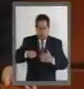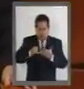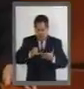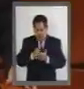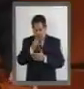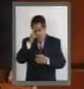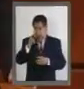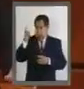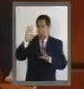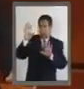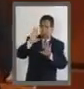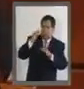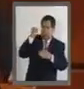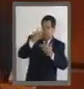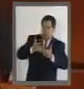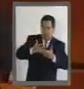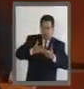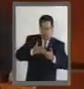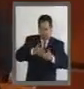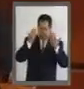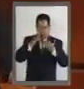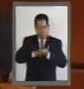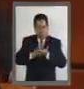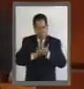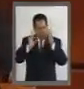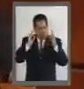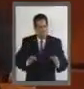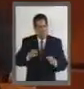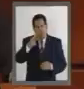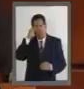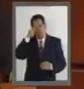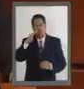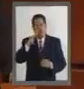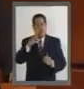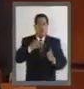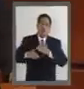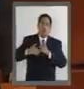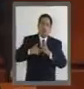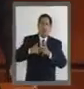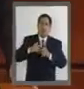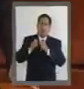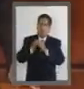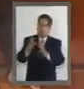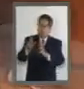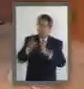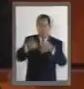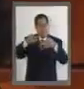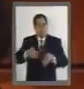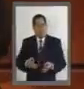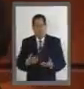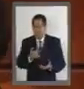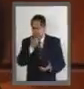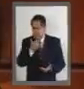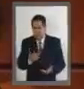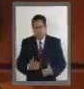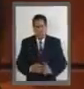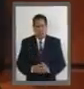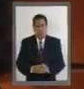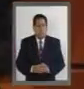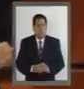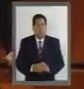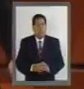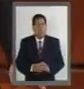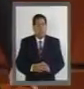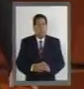imagen desaparezca y México sea un país que siga siendo respetado y querido? La iniciativa